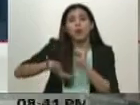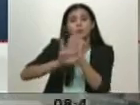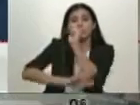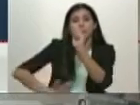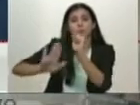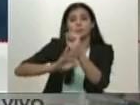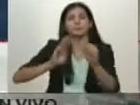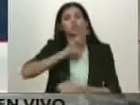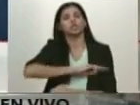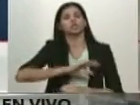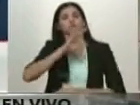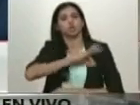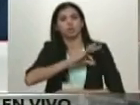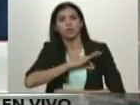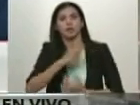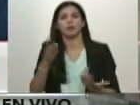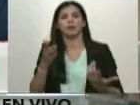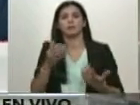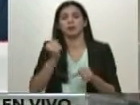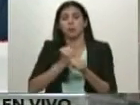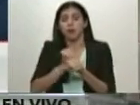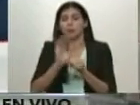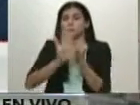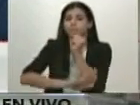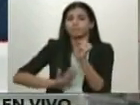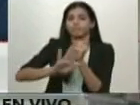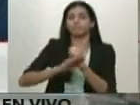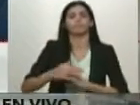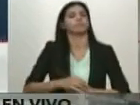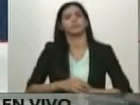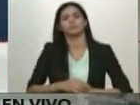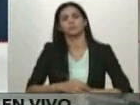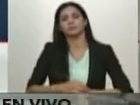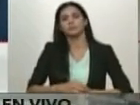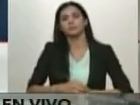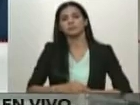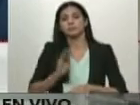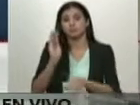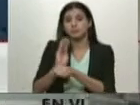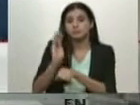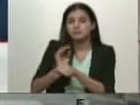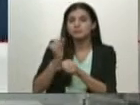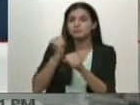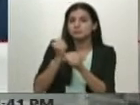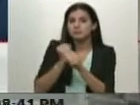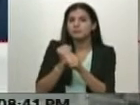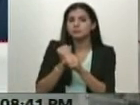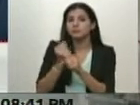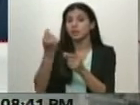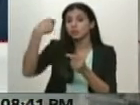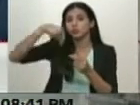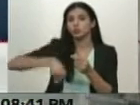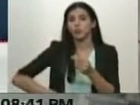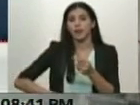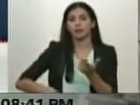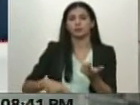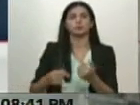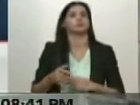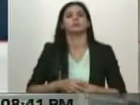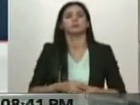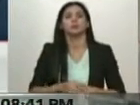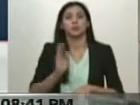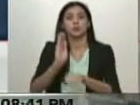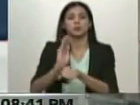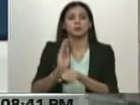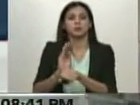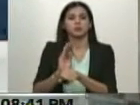sociales, para proteger el empleo, para proteger el trabajo, el ingreso, para proteger